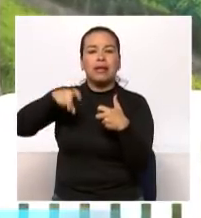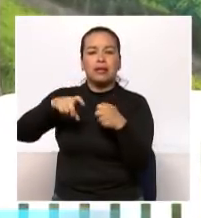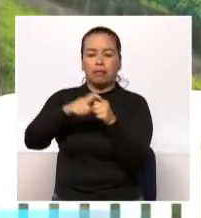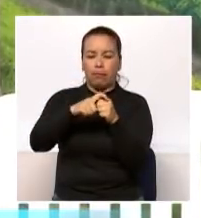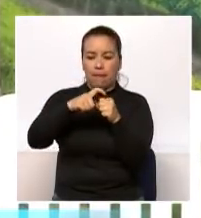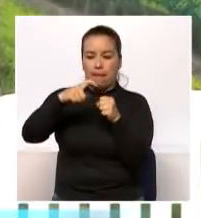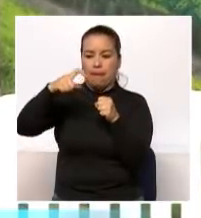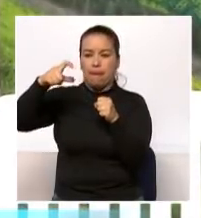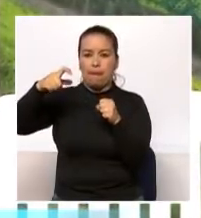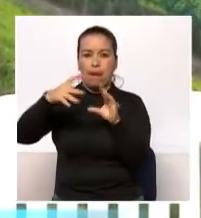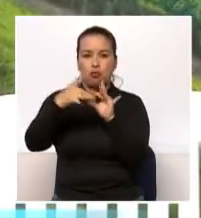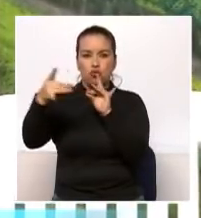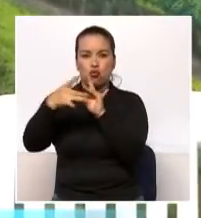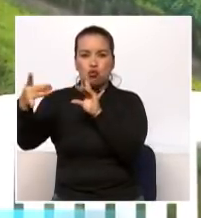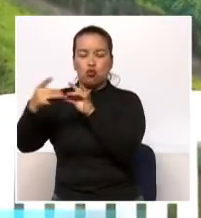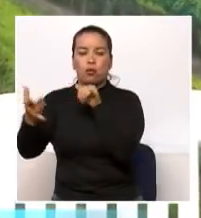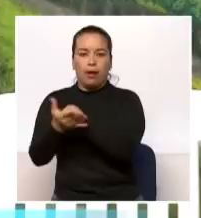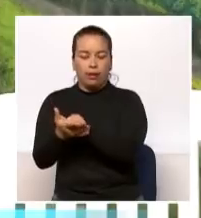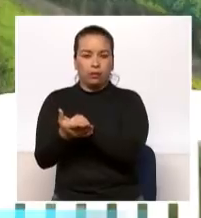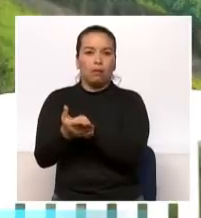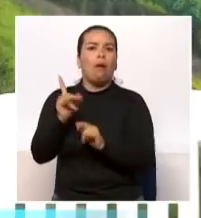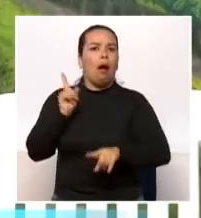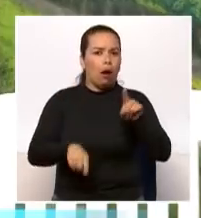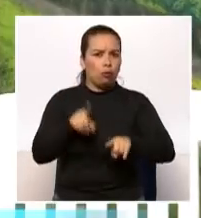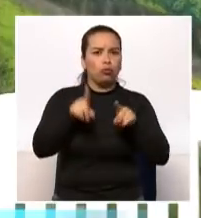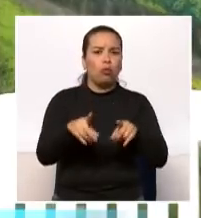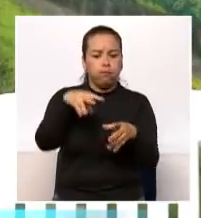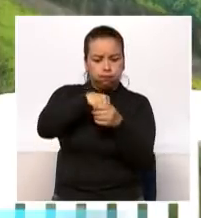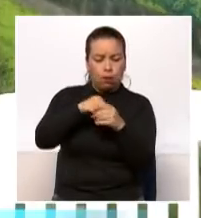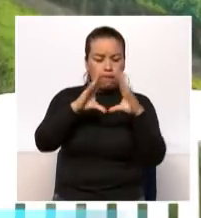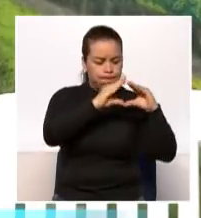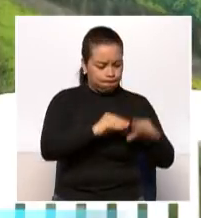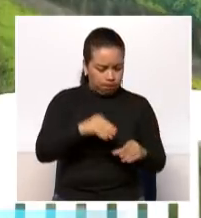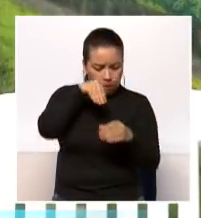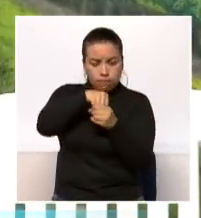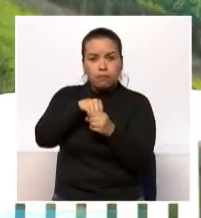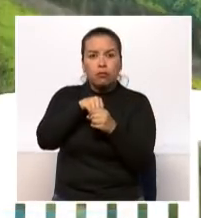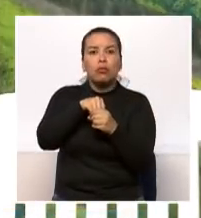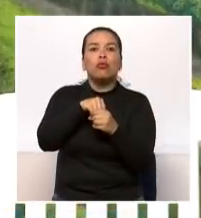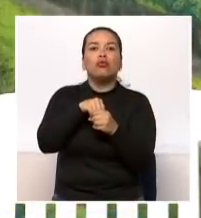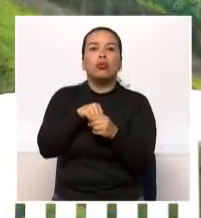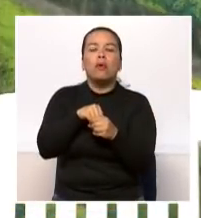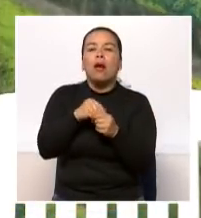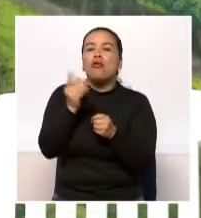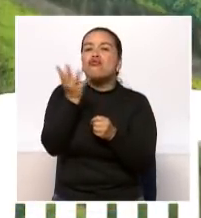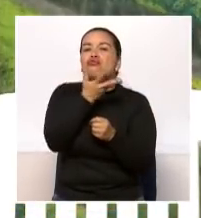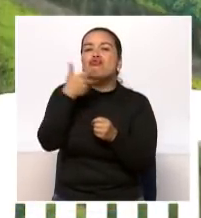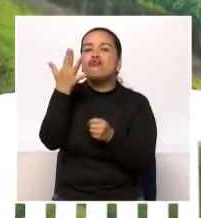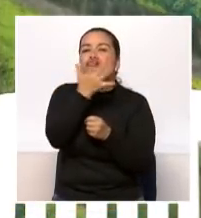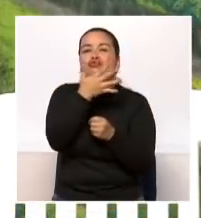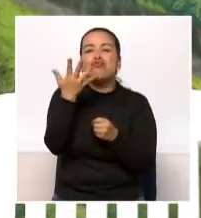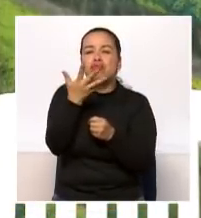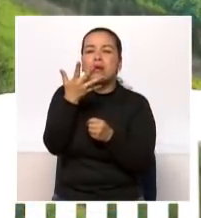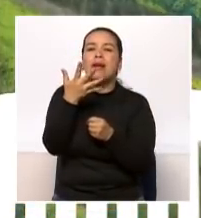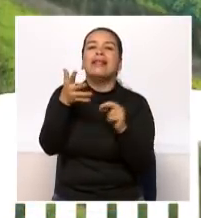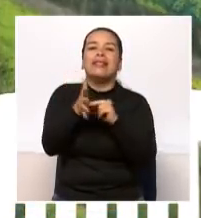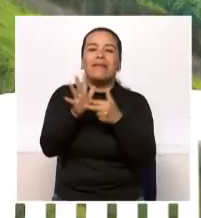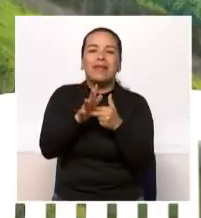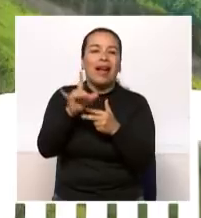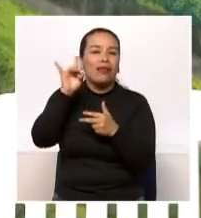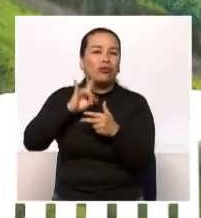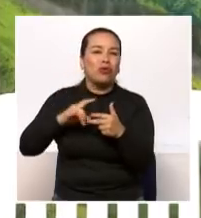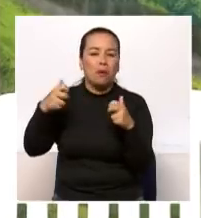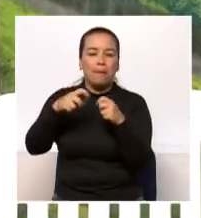transmitir. Hay algunos órganos que contienen aire y el aire es un mal conductor del sonido, entre estos el colon. Pero